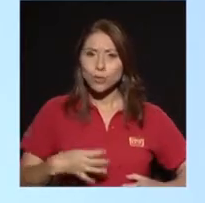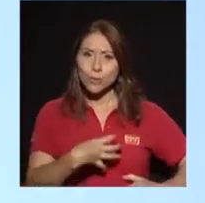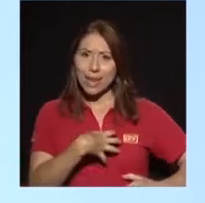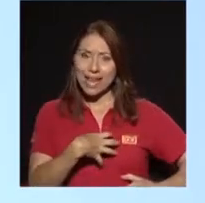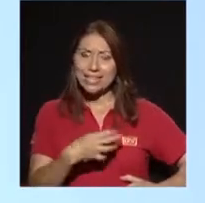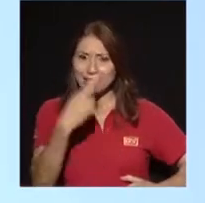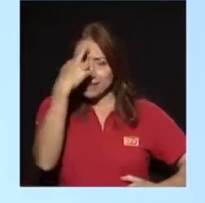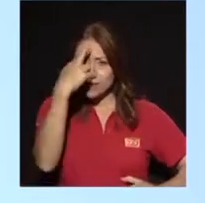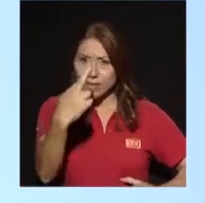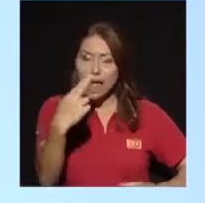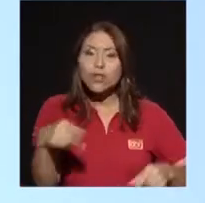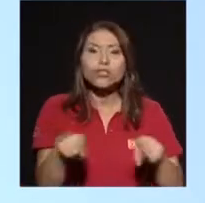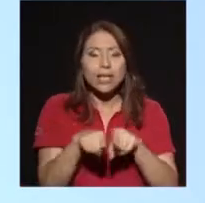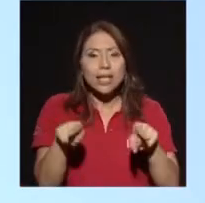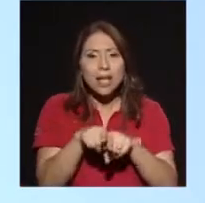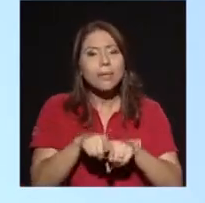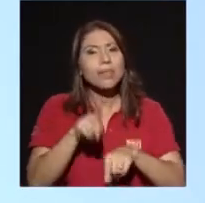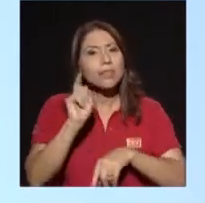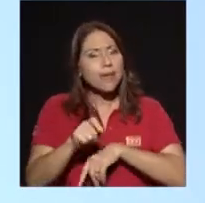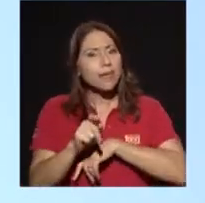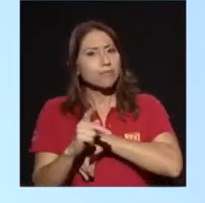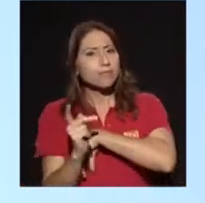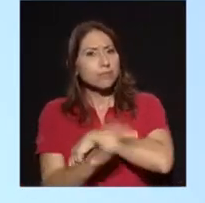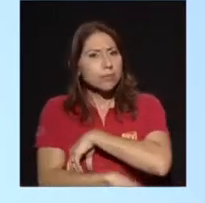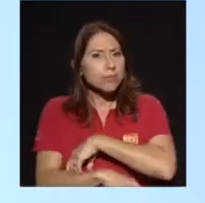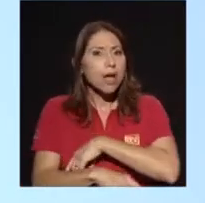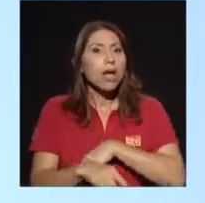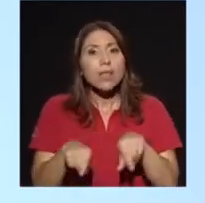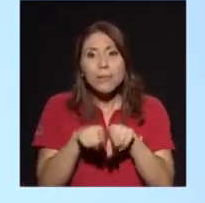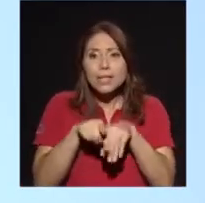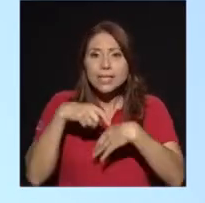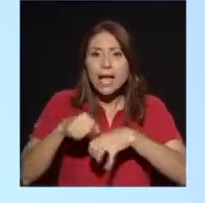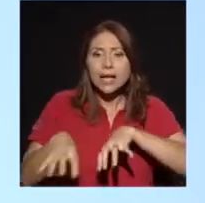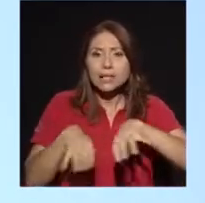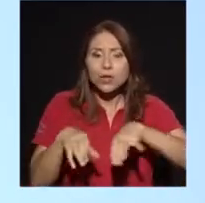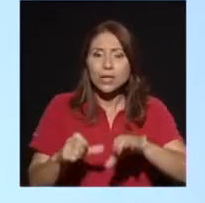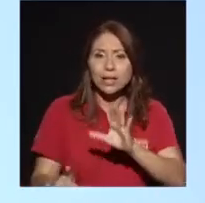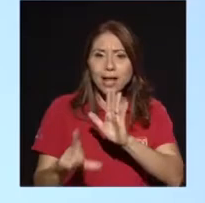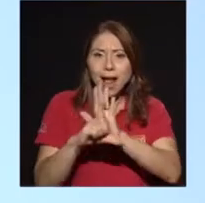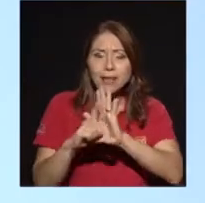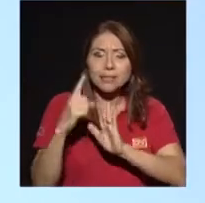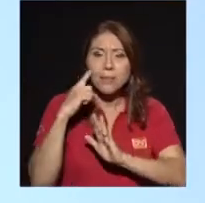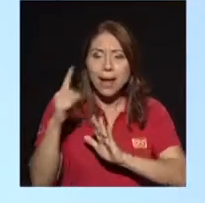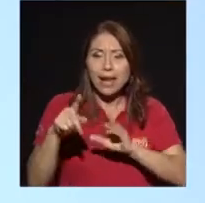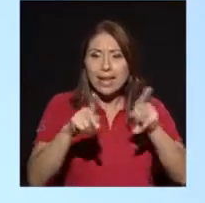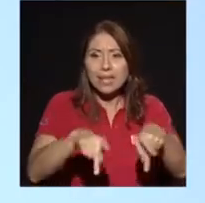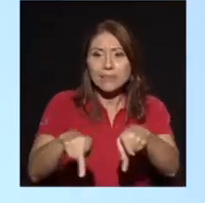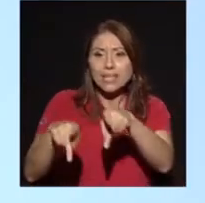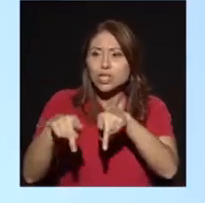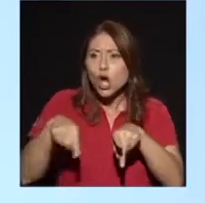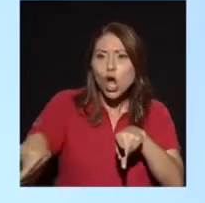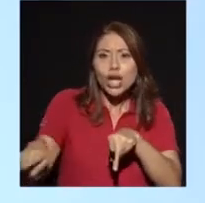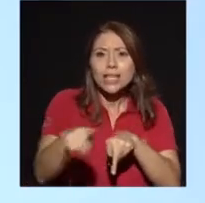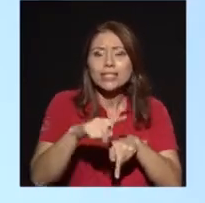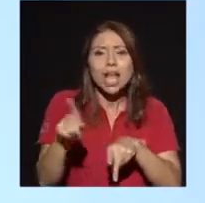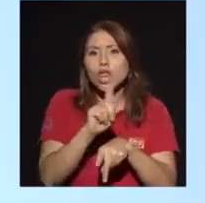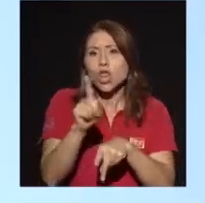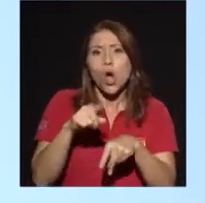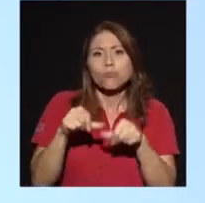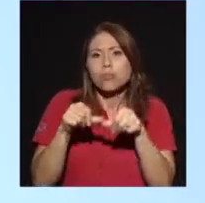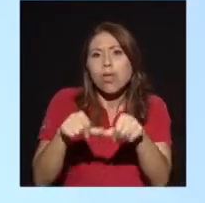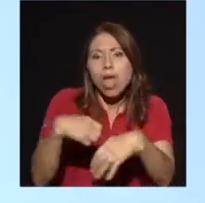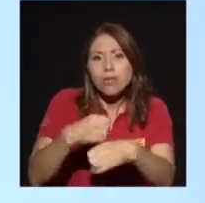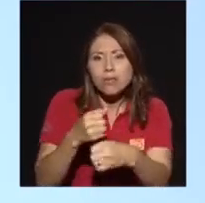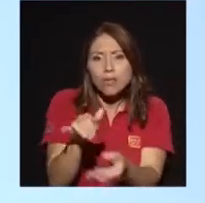también sea penalizado o que existan algunas acciones legales para que así las personas también dejen de cometer estas acciones,